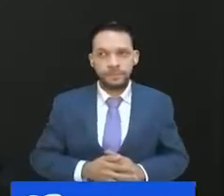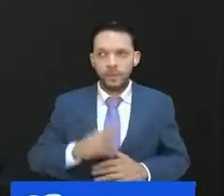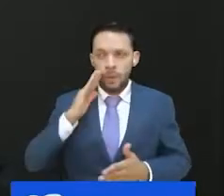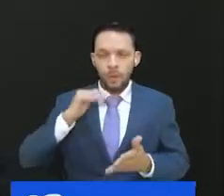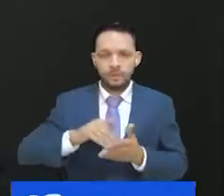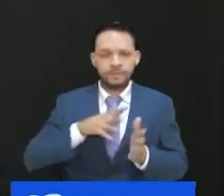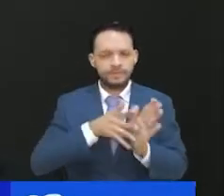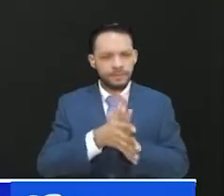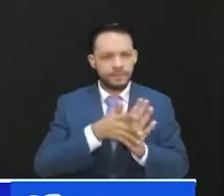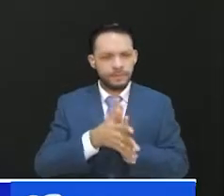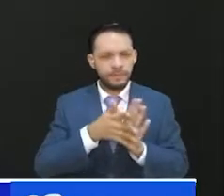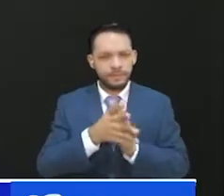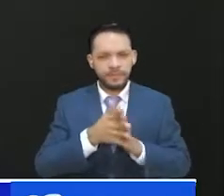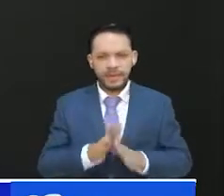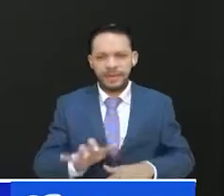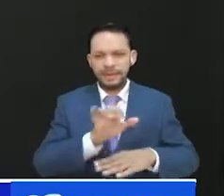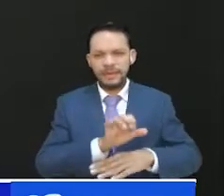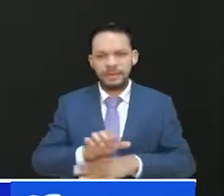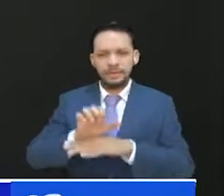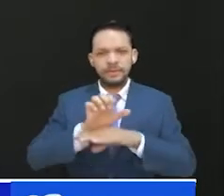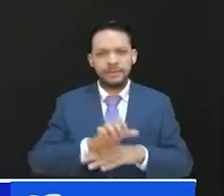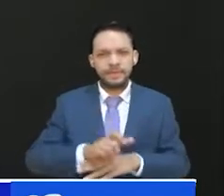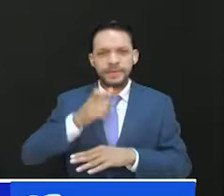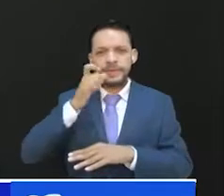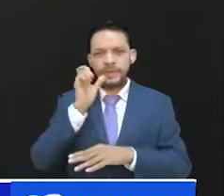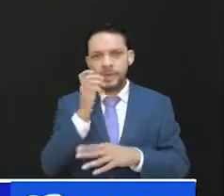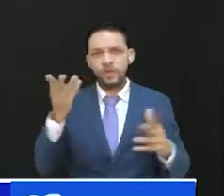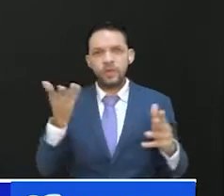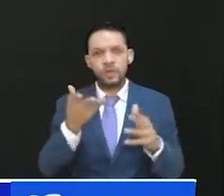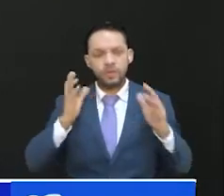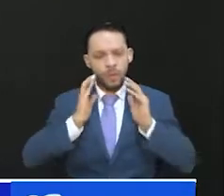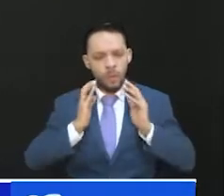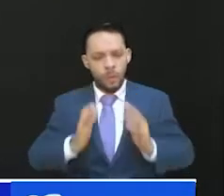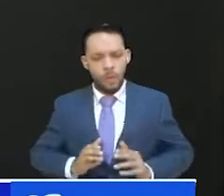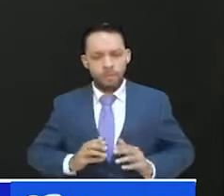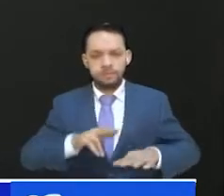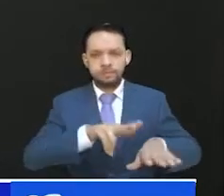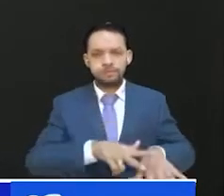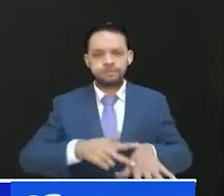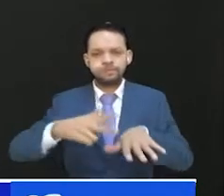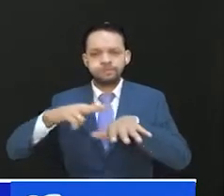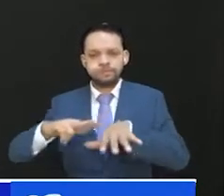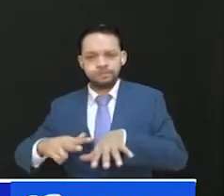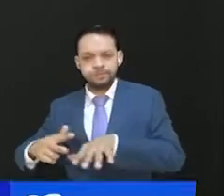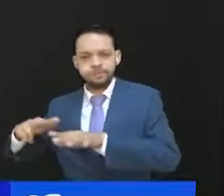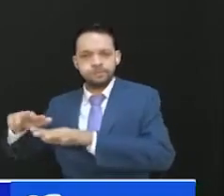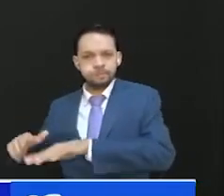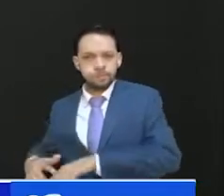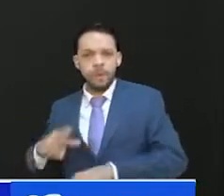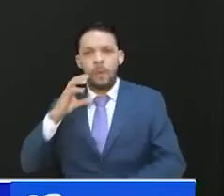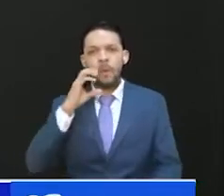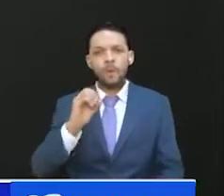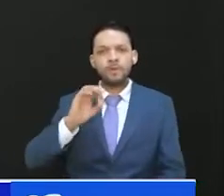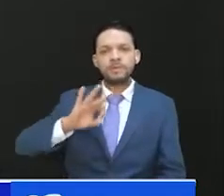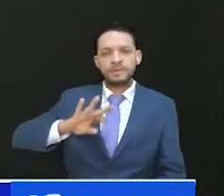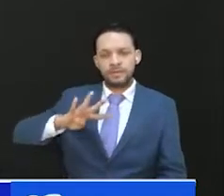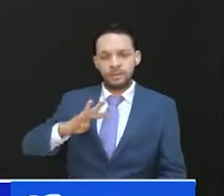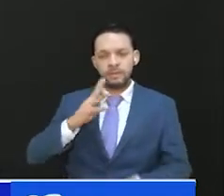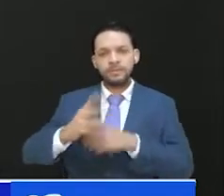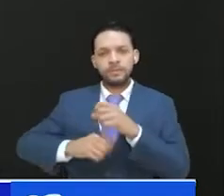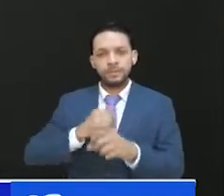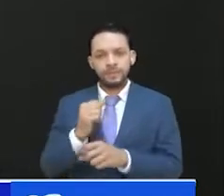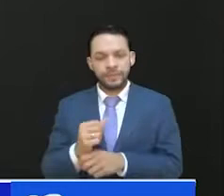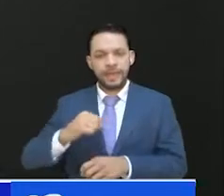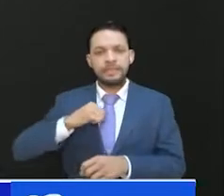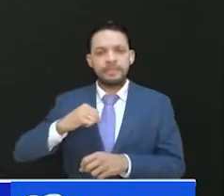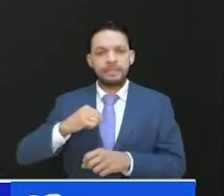Nuevamente reportan las autoridades de Caldas el hallazgo de un cuerpo en el río Cauca. Se trata de un hombre de 34 años a quien encontraron atado de pies y manos y